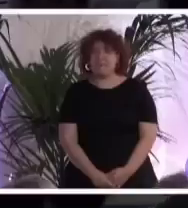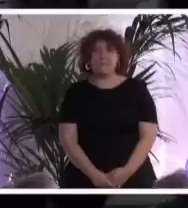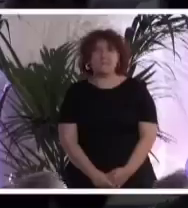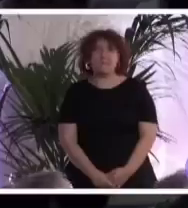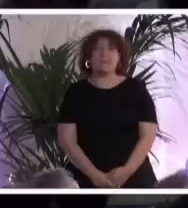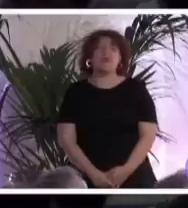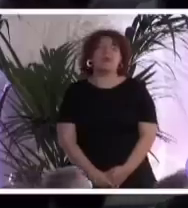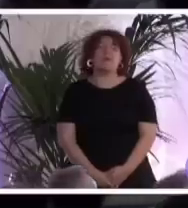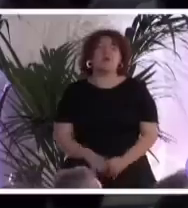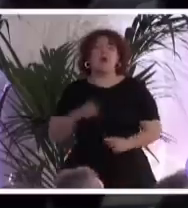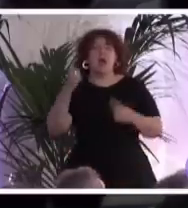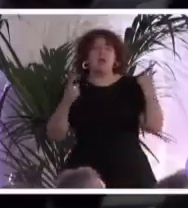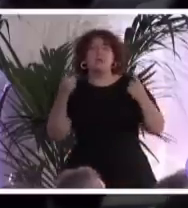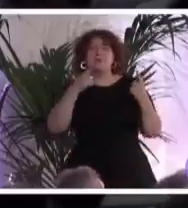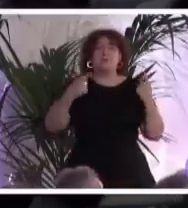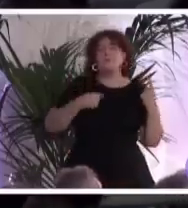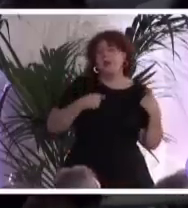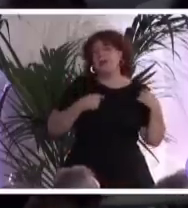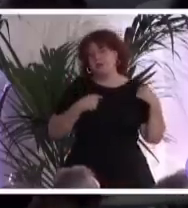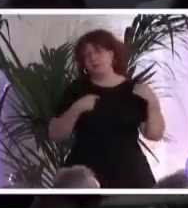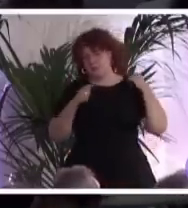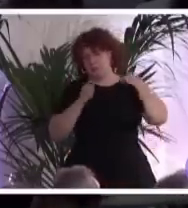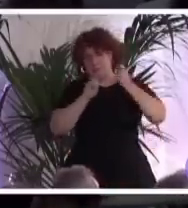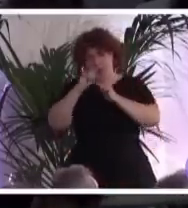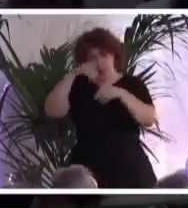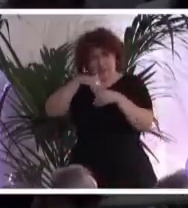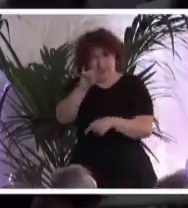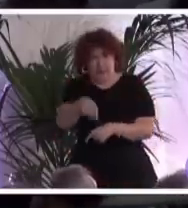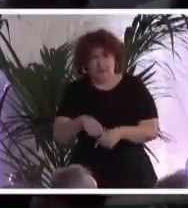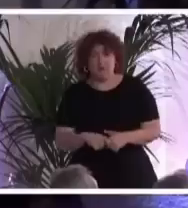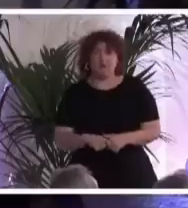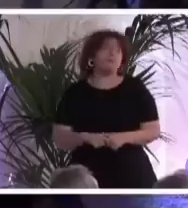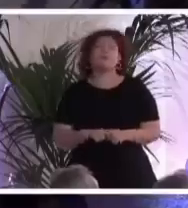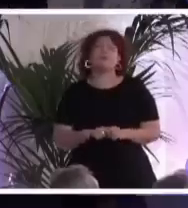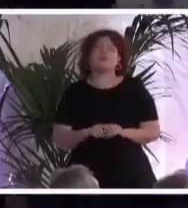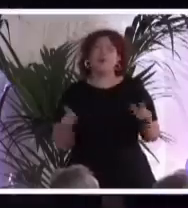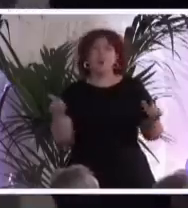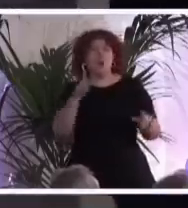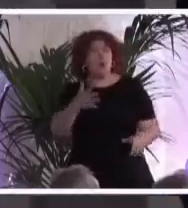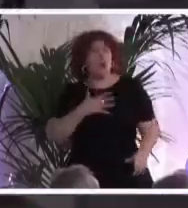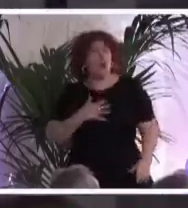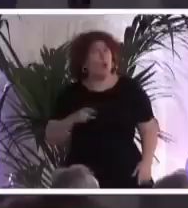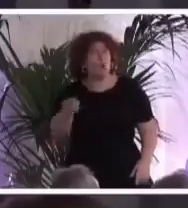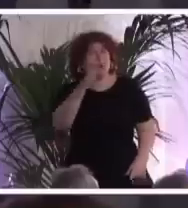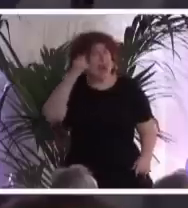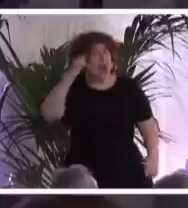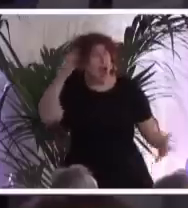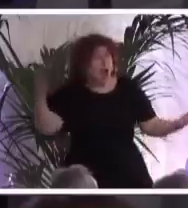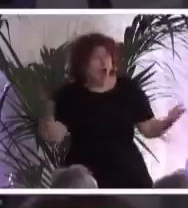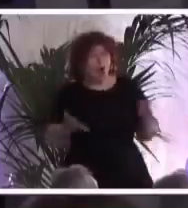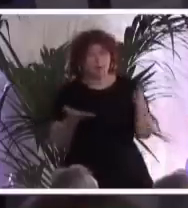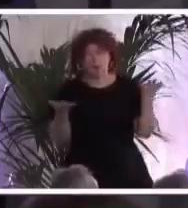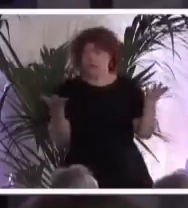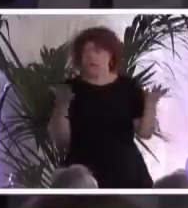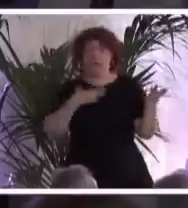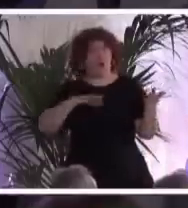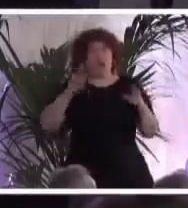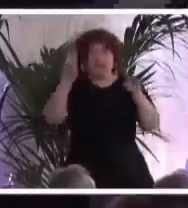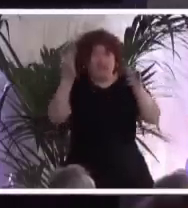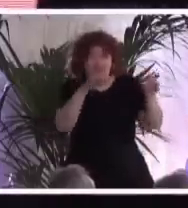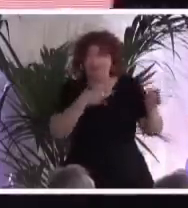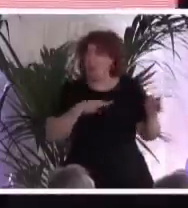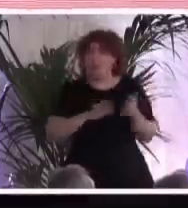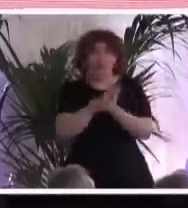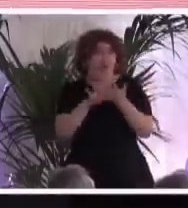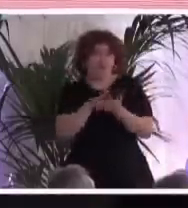muchos me dicen incluso Desde el periodismo no se puede ser tan valiente estáis locos cómo os atrevéis a decir esas